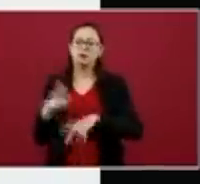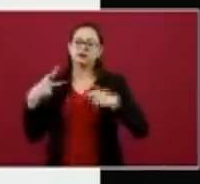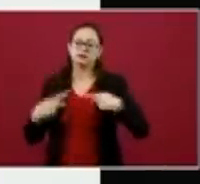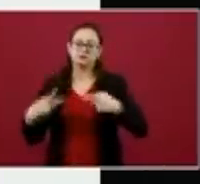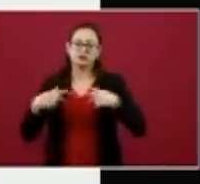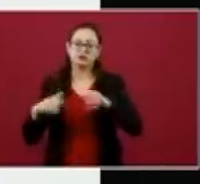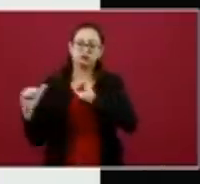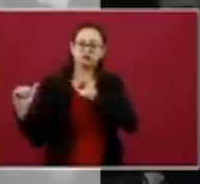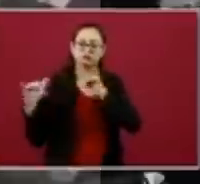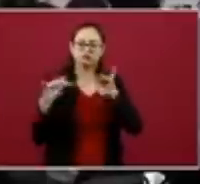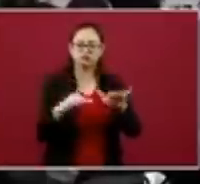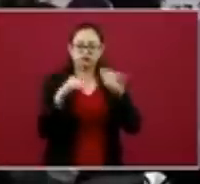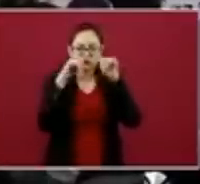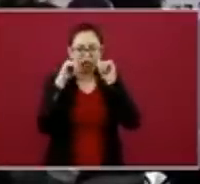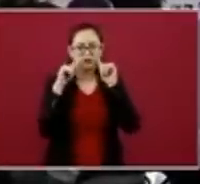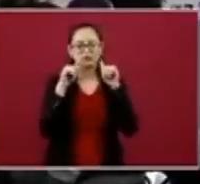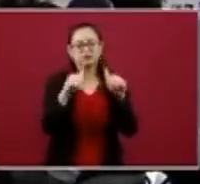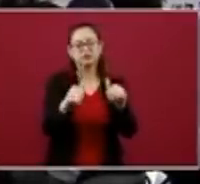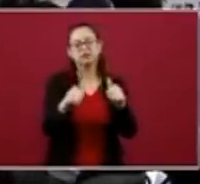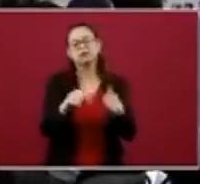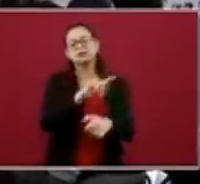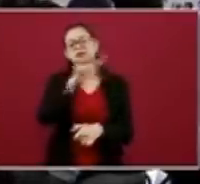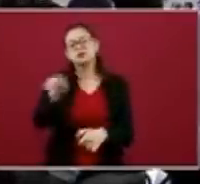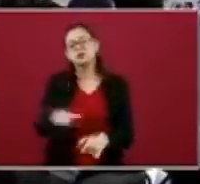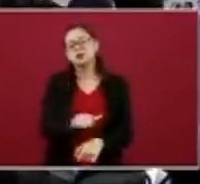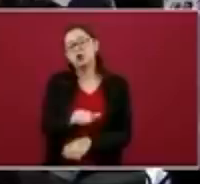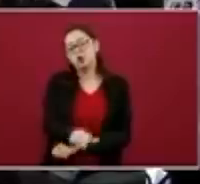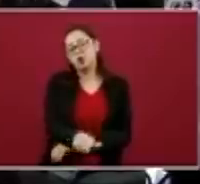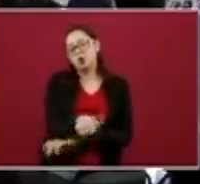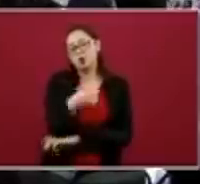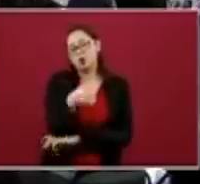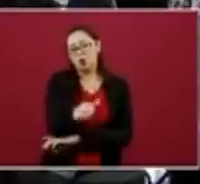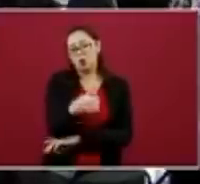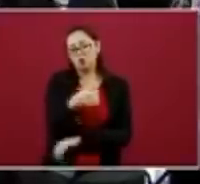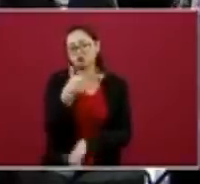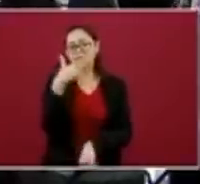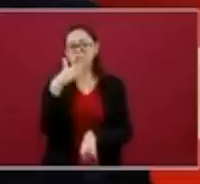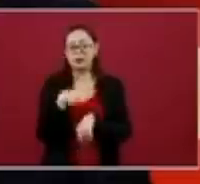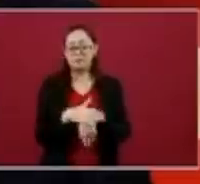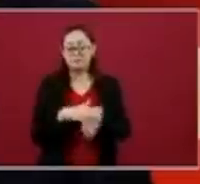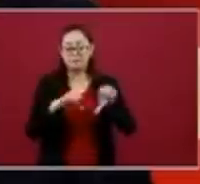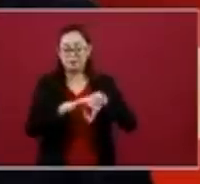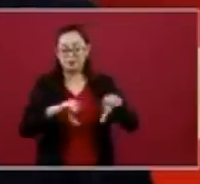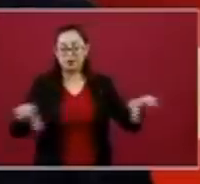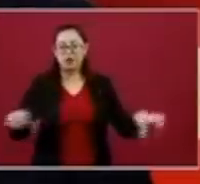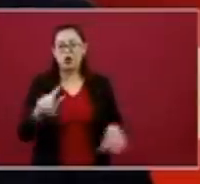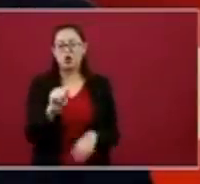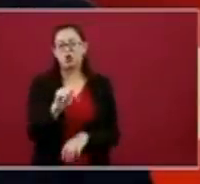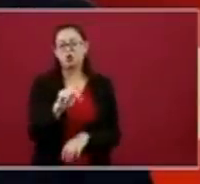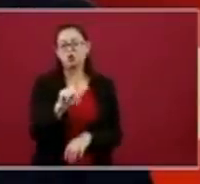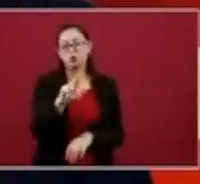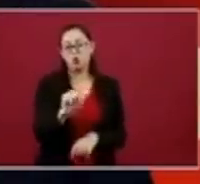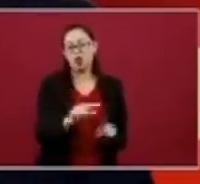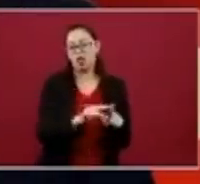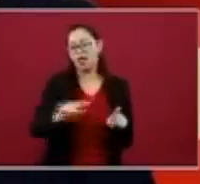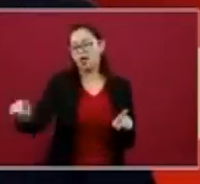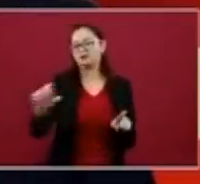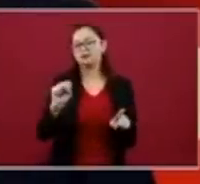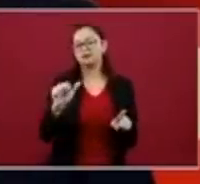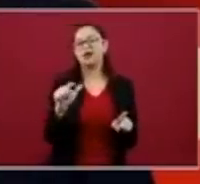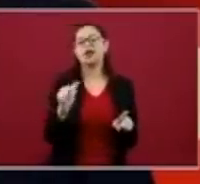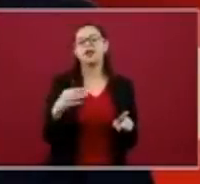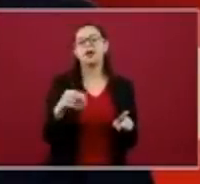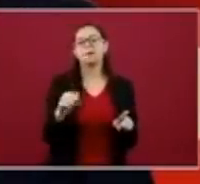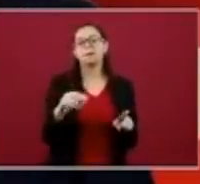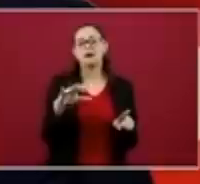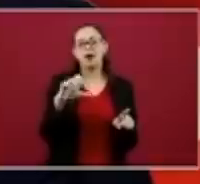esta actividad. El día 11 incrementamos la seguridad a un ducto, a Tula-Salamanca, con